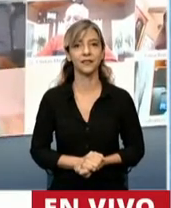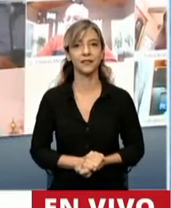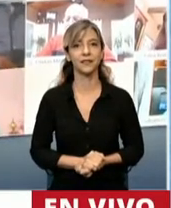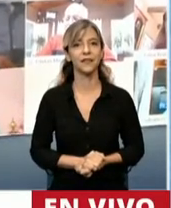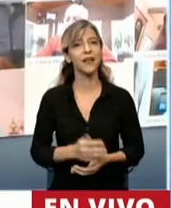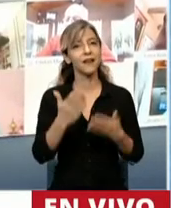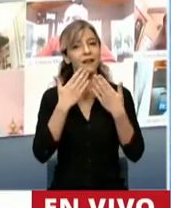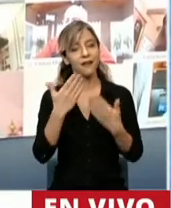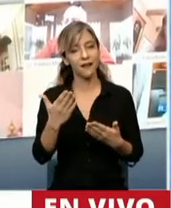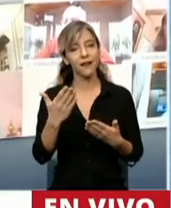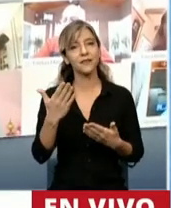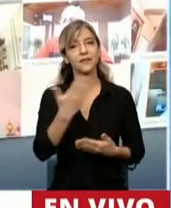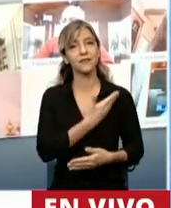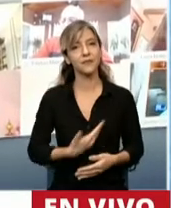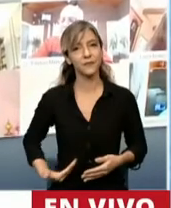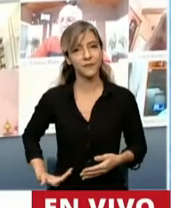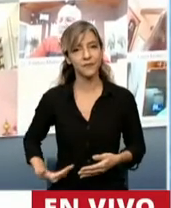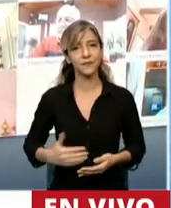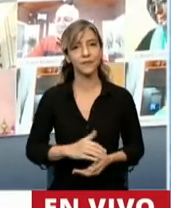Gracias, señor presidente.